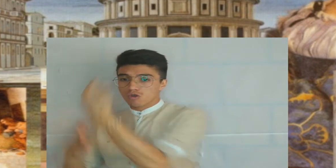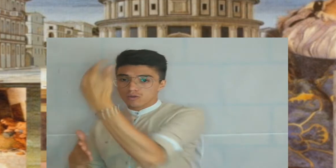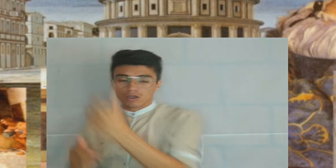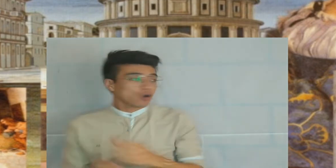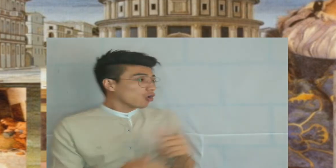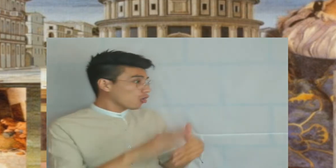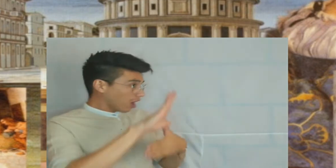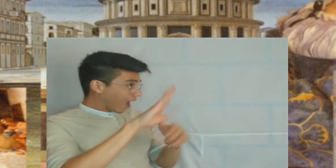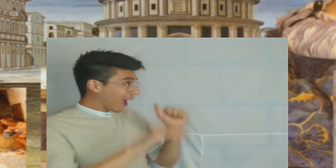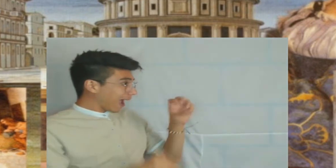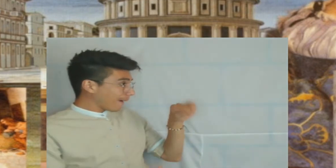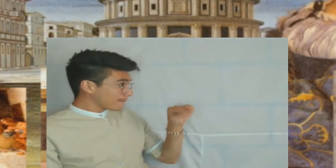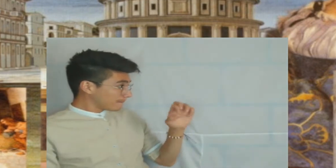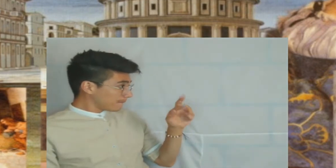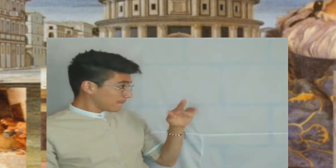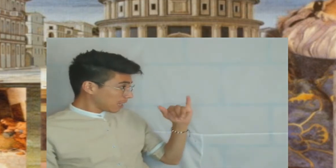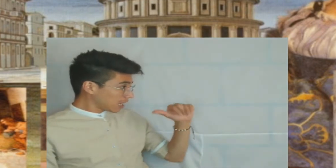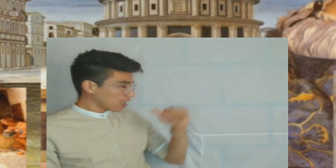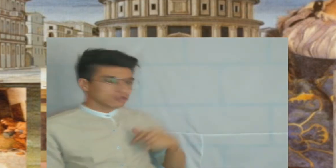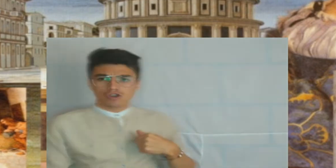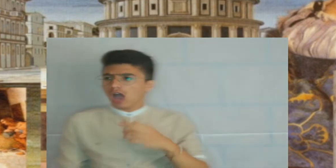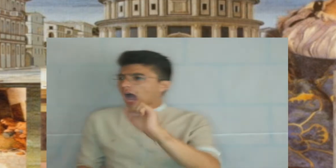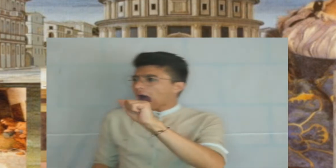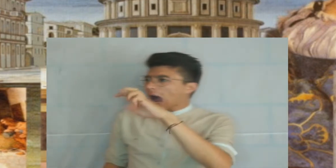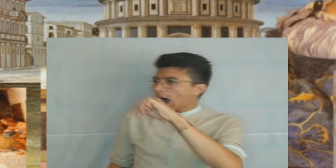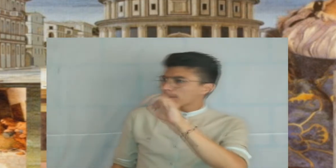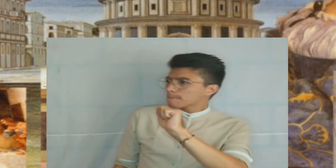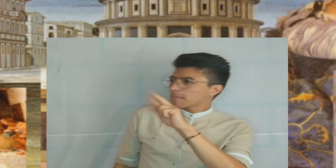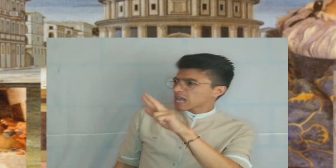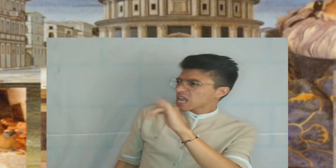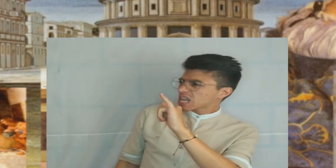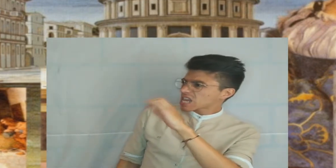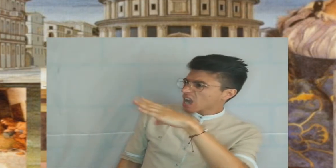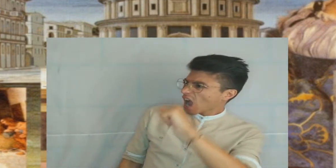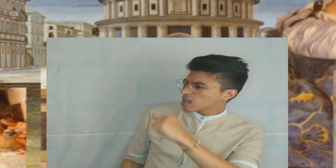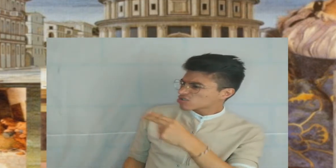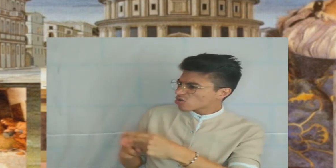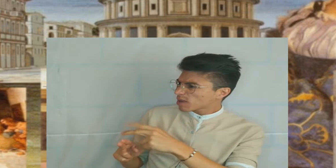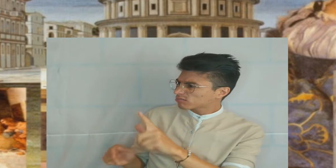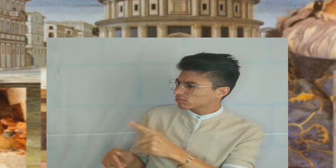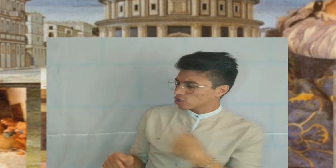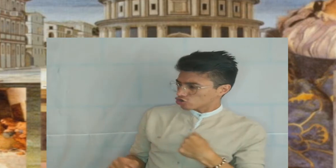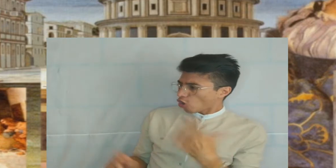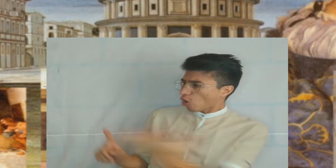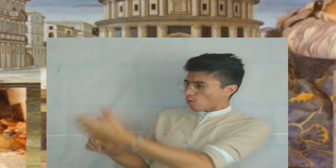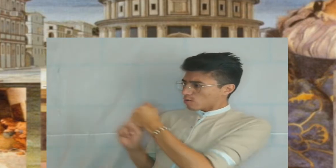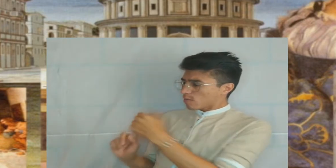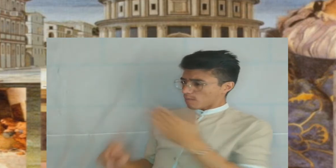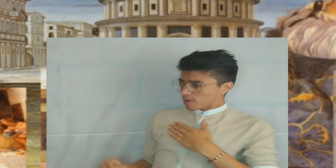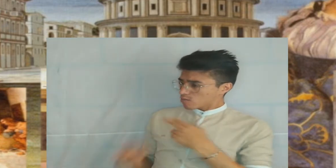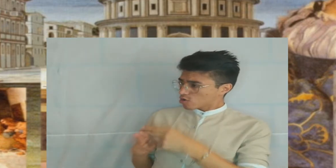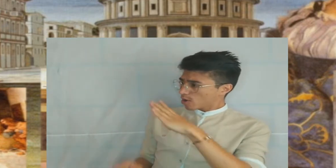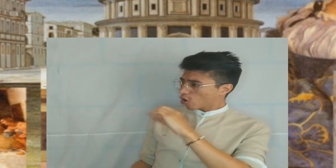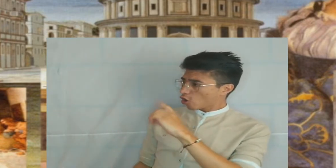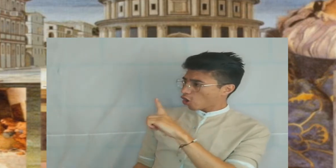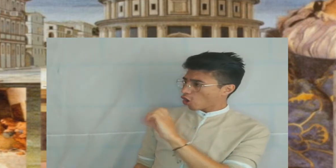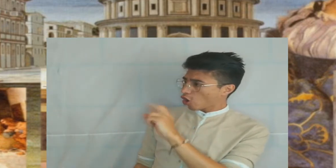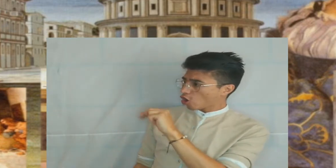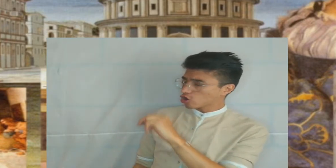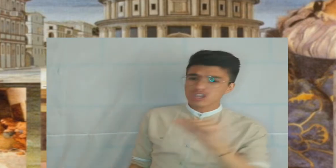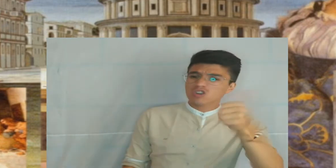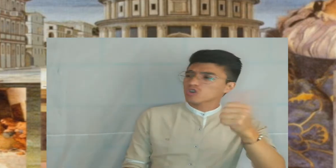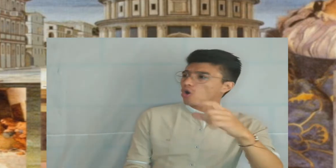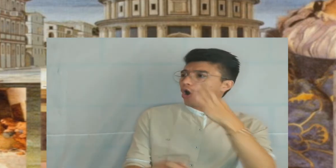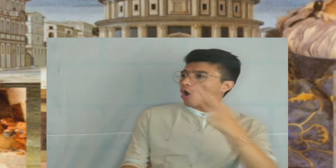¿Con América? No digas ese nombre, hombre. ¿Tú te crees que es normal? Descubres un continente y resulta que le ponen el nombre de otro, de ese tal